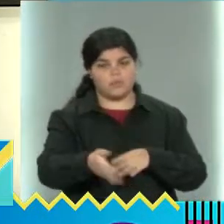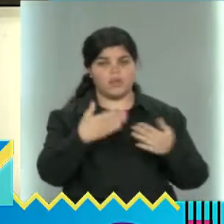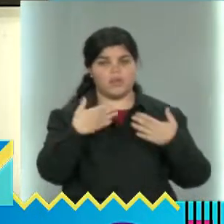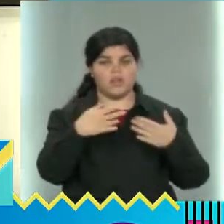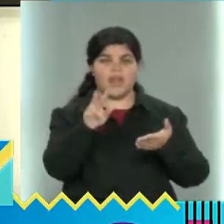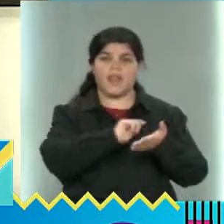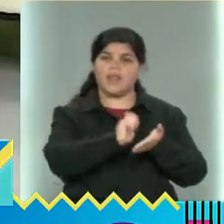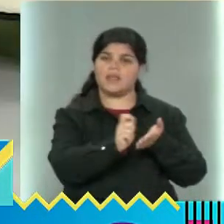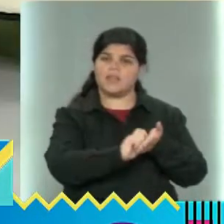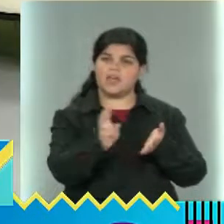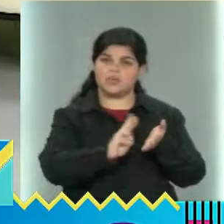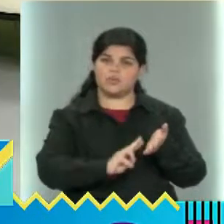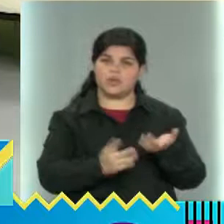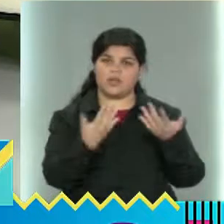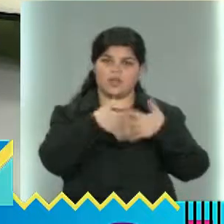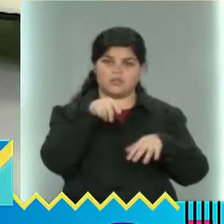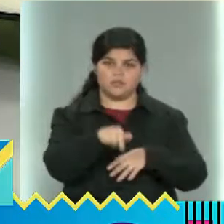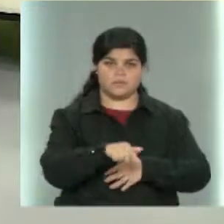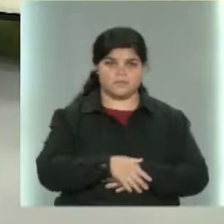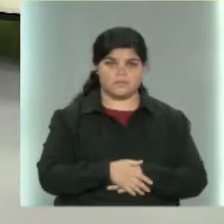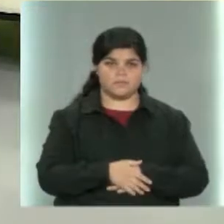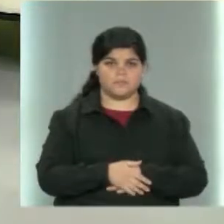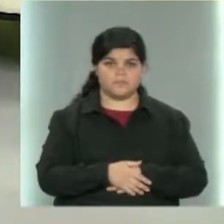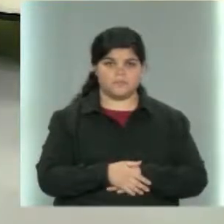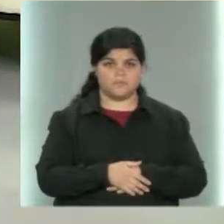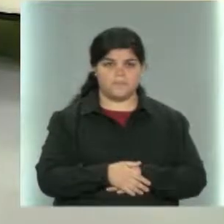literatura y todo lo que tiene que ver con ella. Ya venimos.